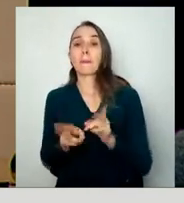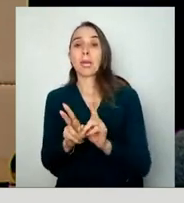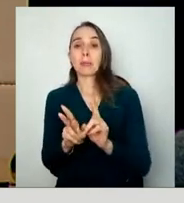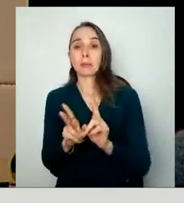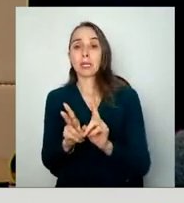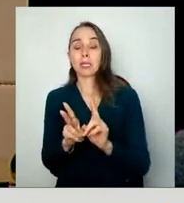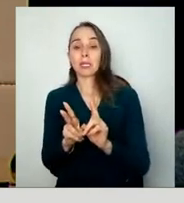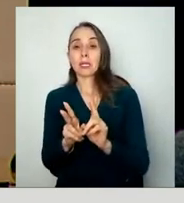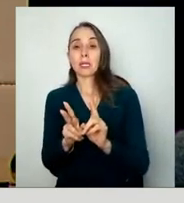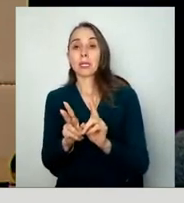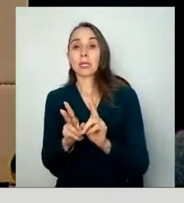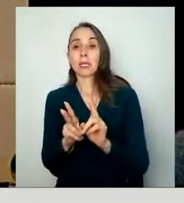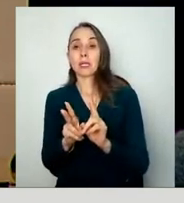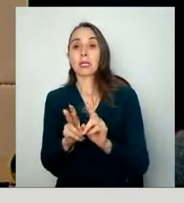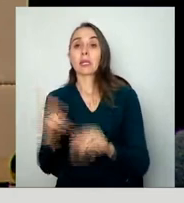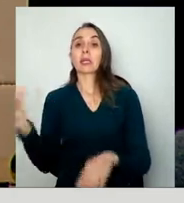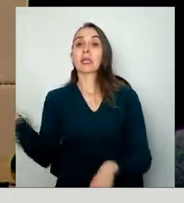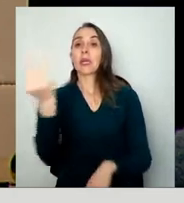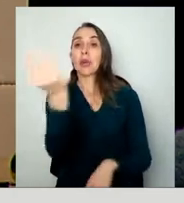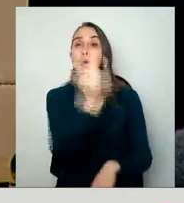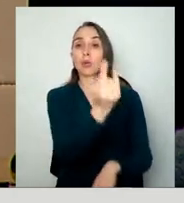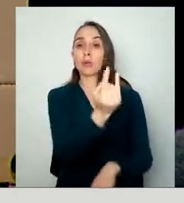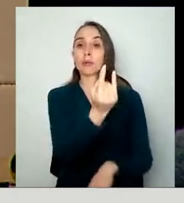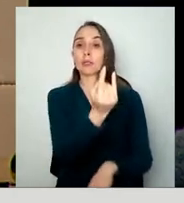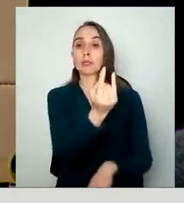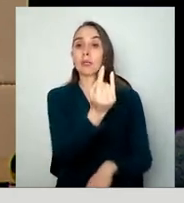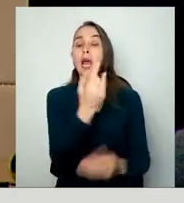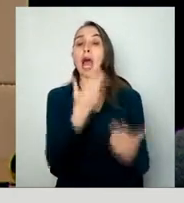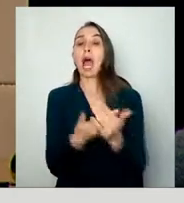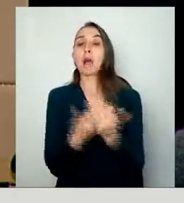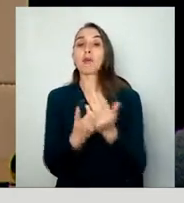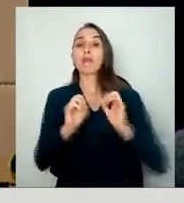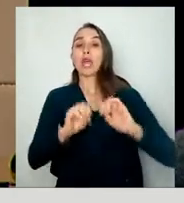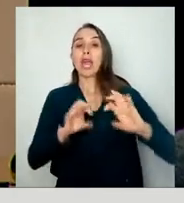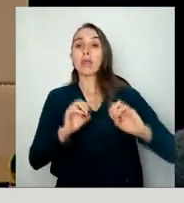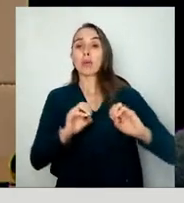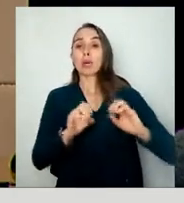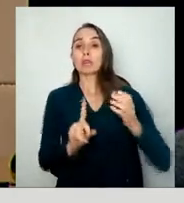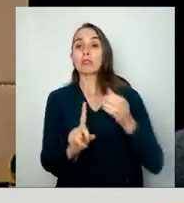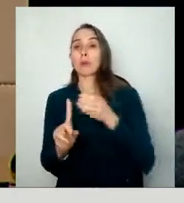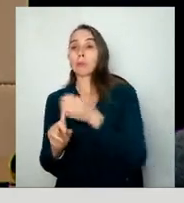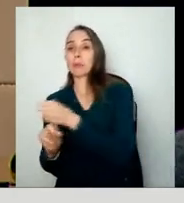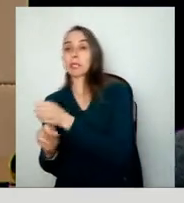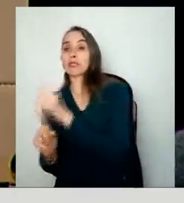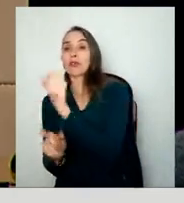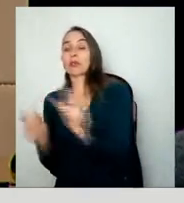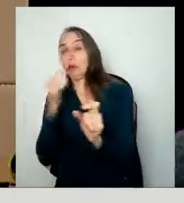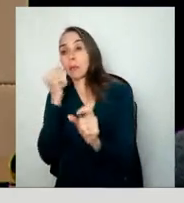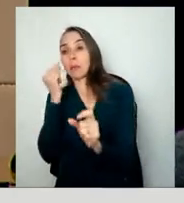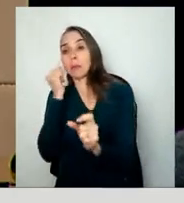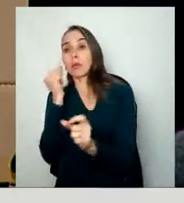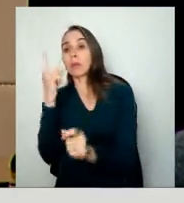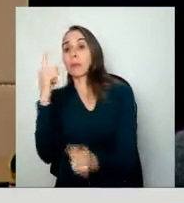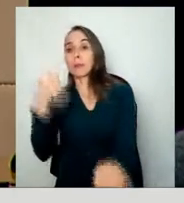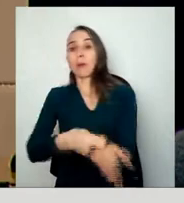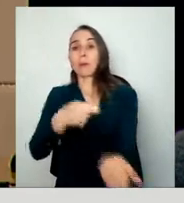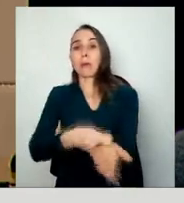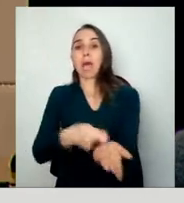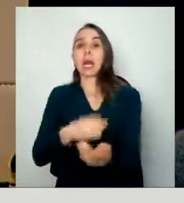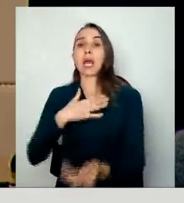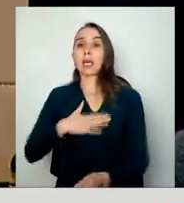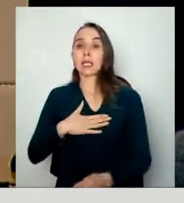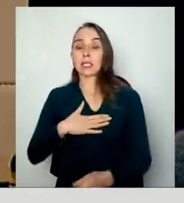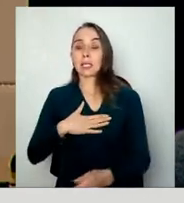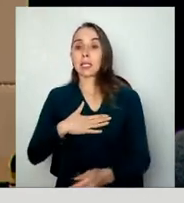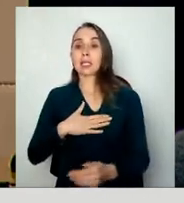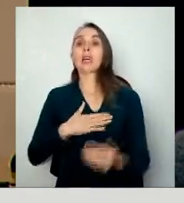que las universidades ocupen a la educación para forzar a las y los estudiantes a pagar por eso queremos que les entreguen sus